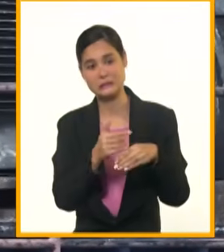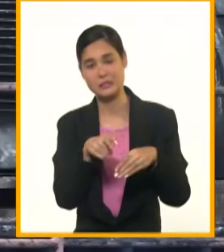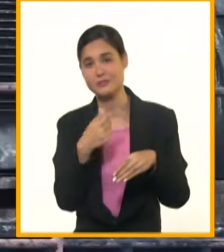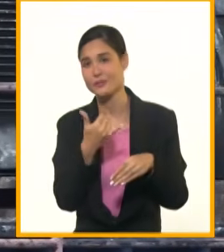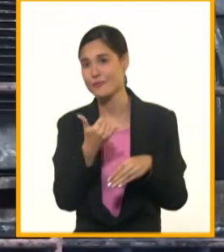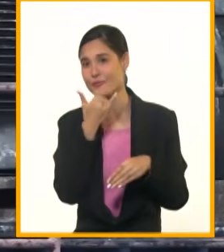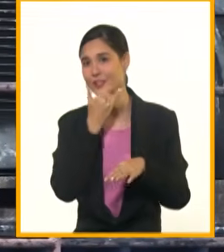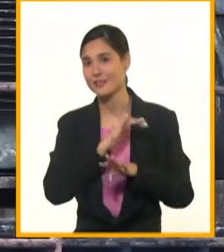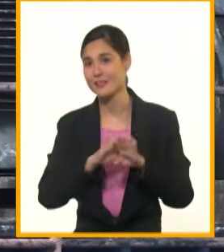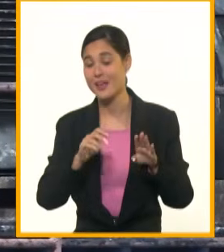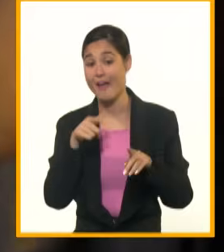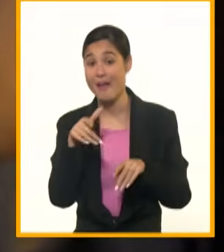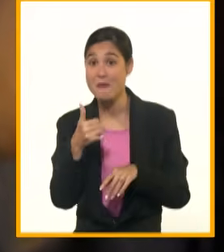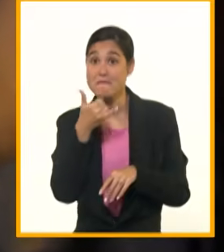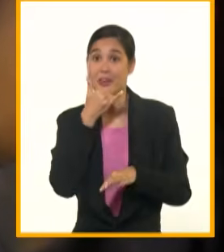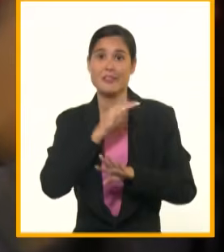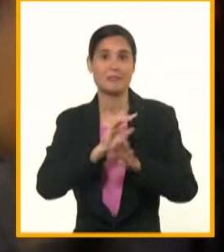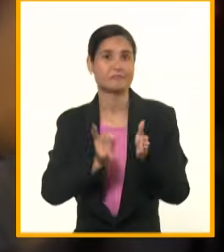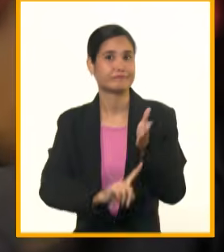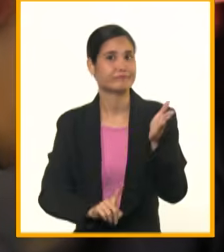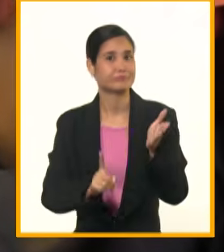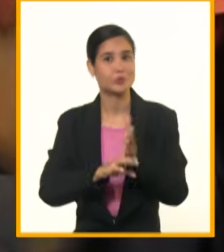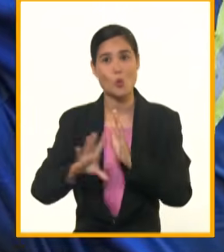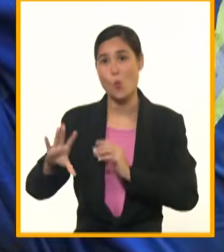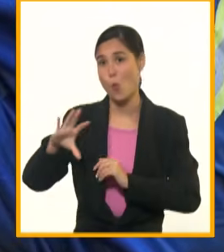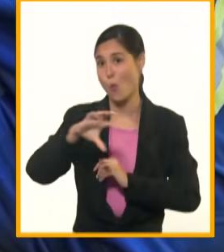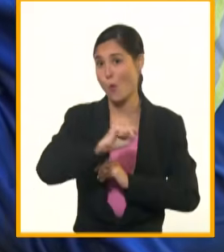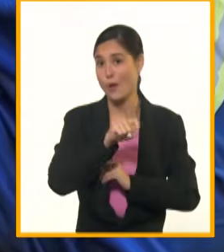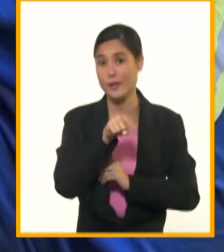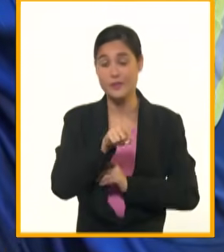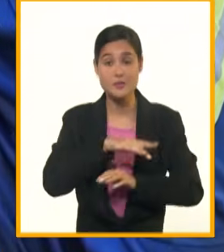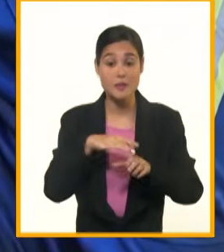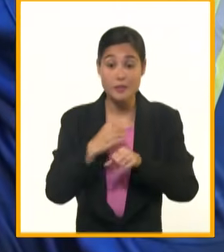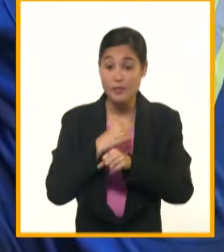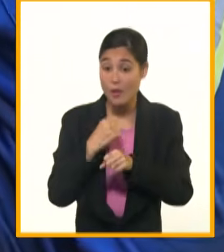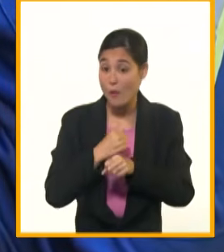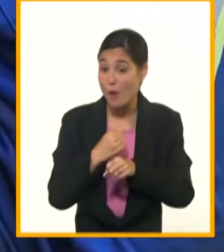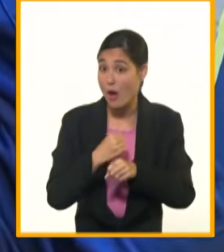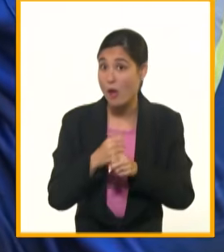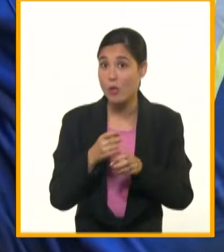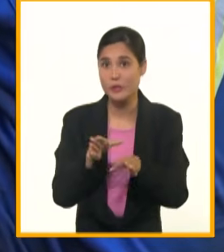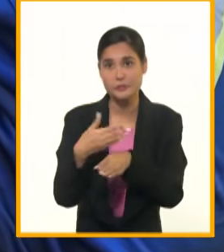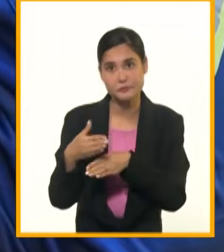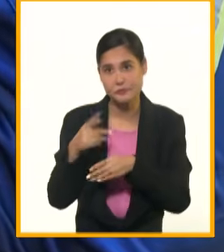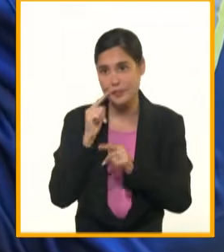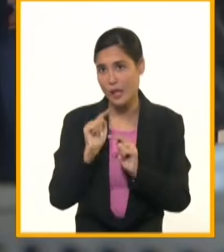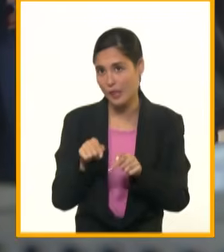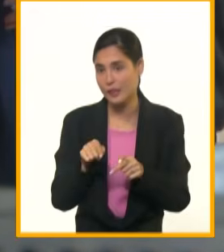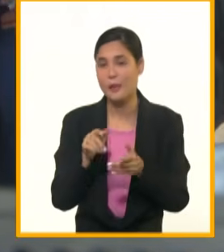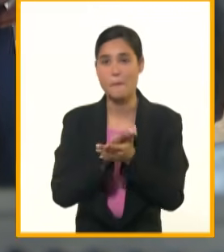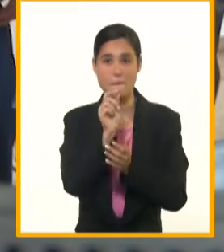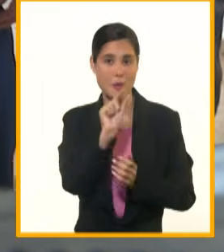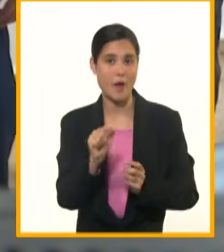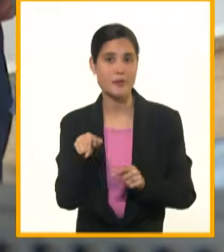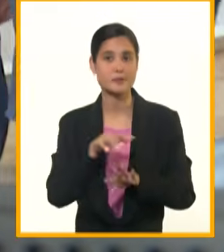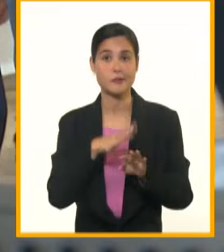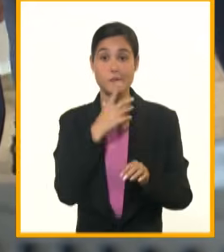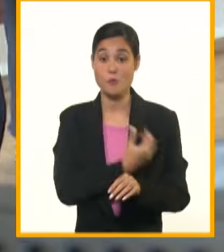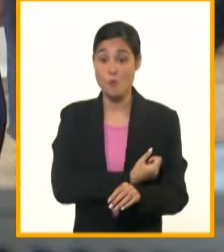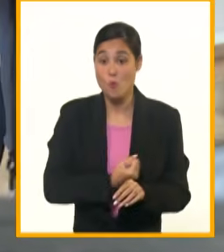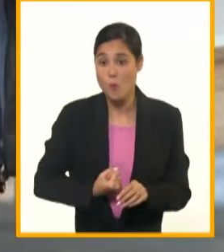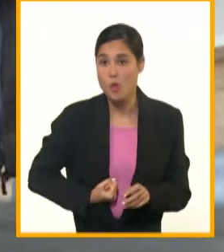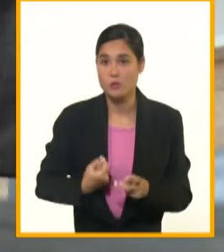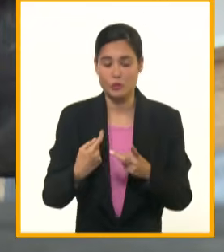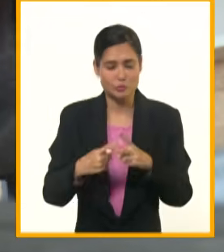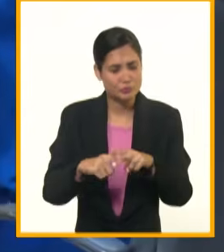la generación eléctrica en el país, los trabajadores del sector energético de Mayabeque protagonizaron esfuerzos sostenidos en la operación de las plantas y en